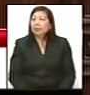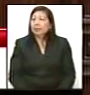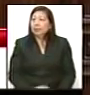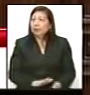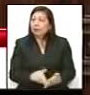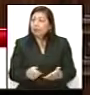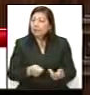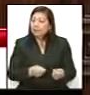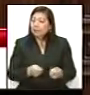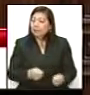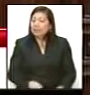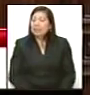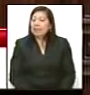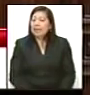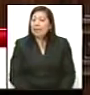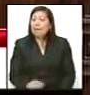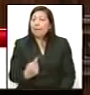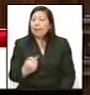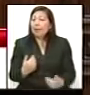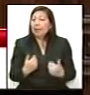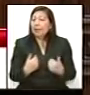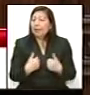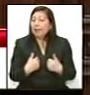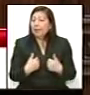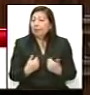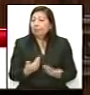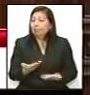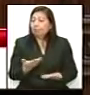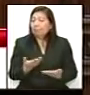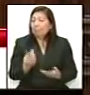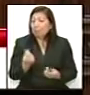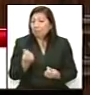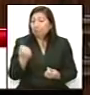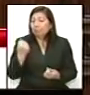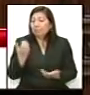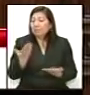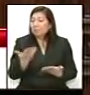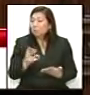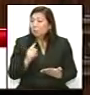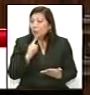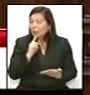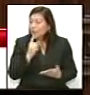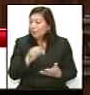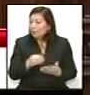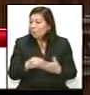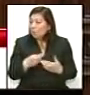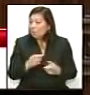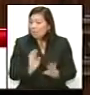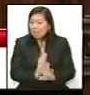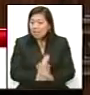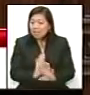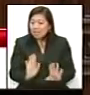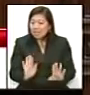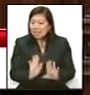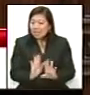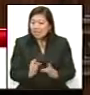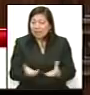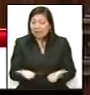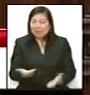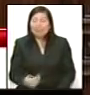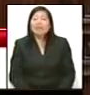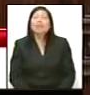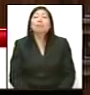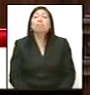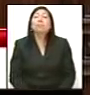los mecanismos para tener ganancias ya no eran los concursos públicos. Porque vean ustedes, en un concurso